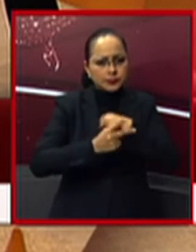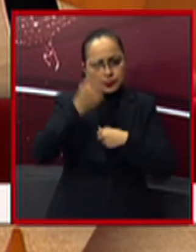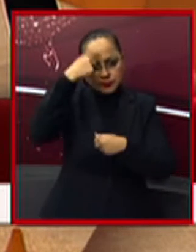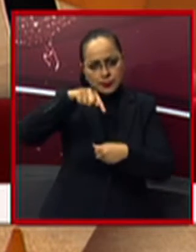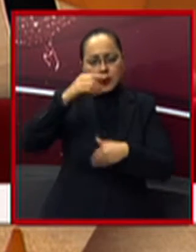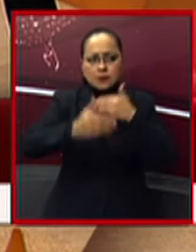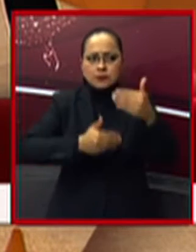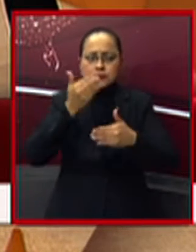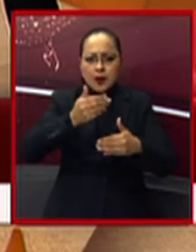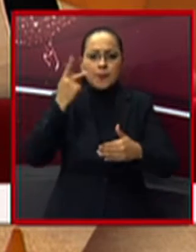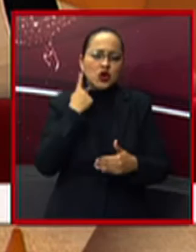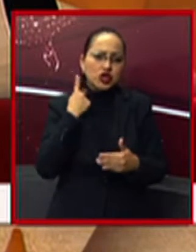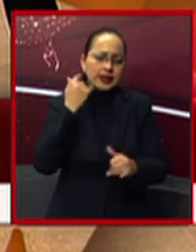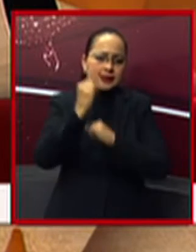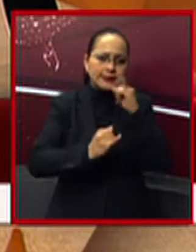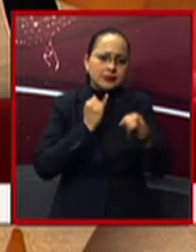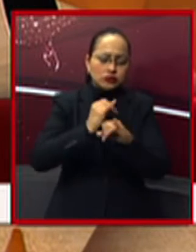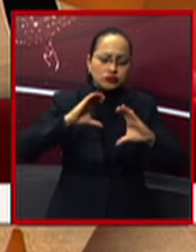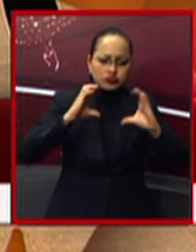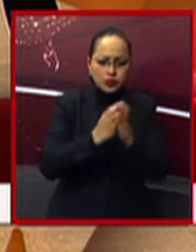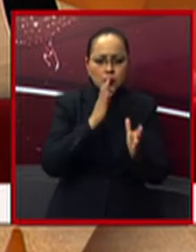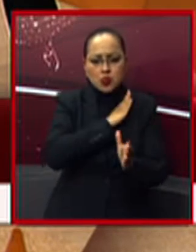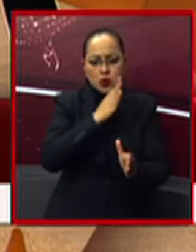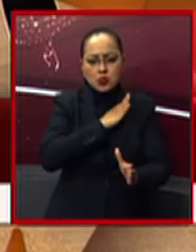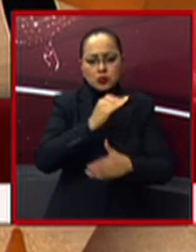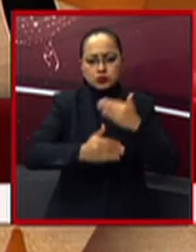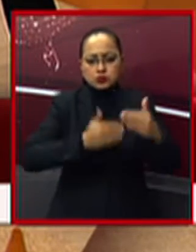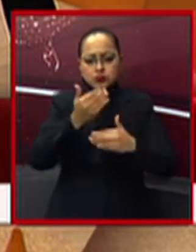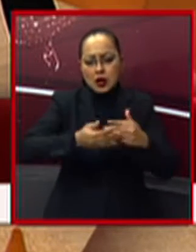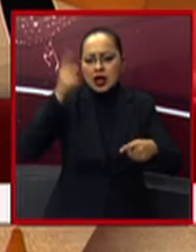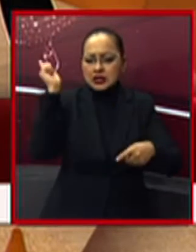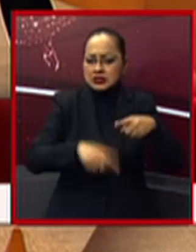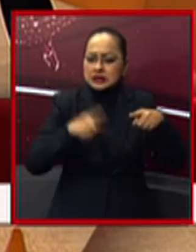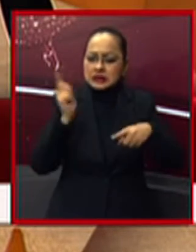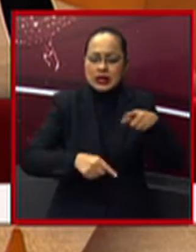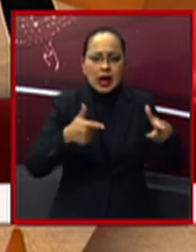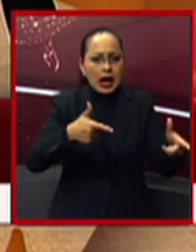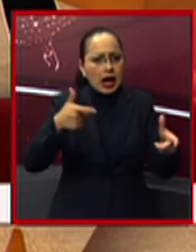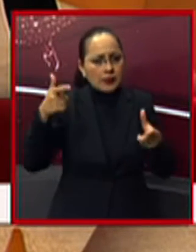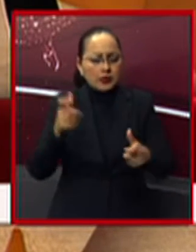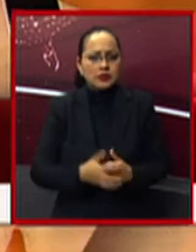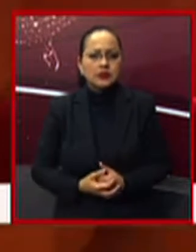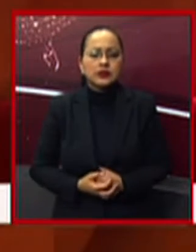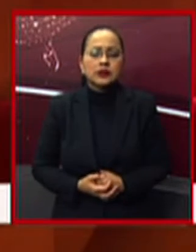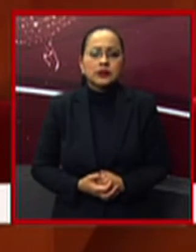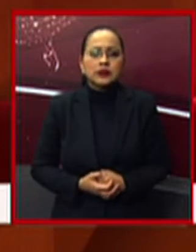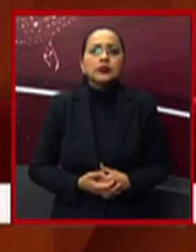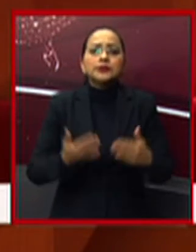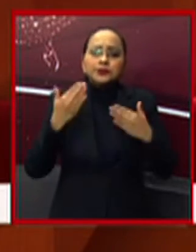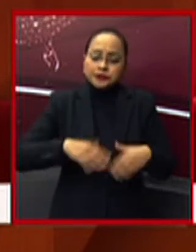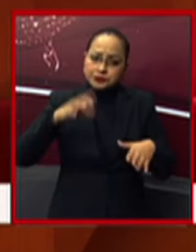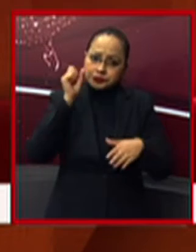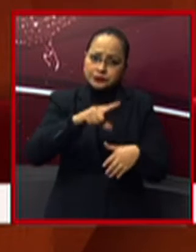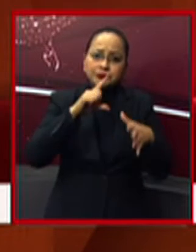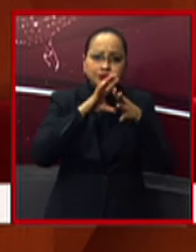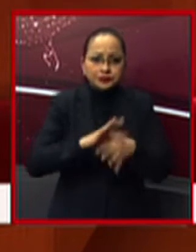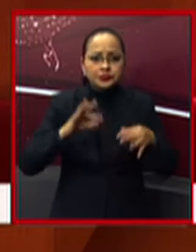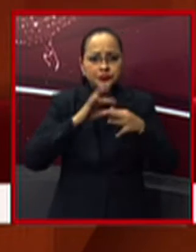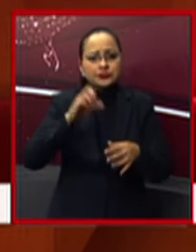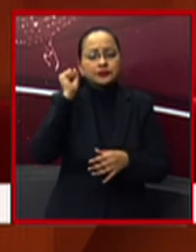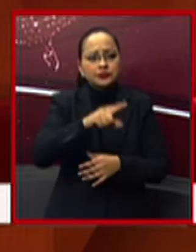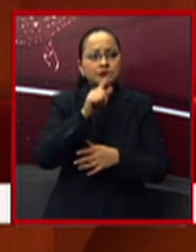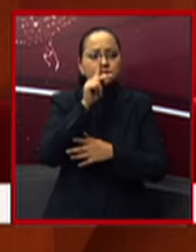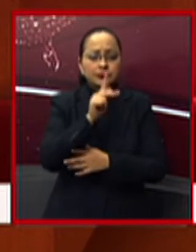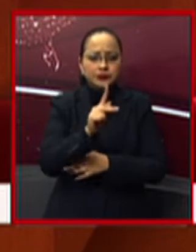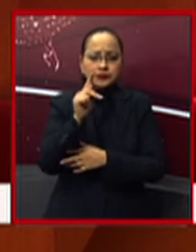transferencia internacional y control de armas convencionales. Indicó también que el acuerdo